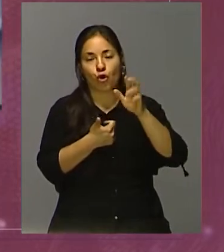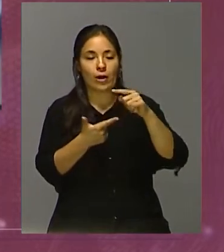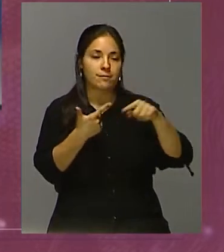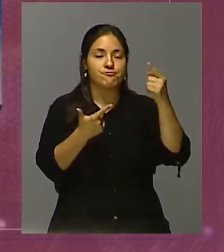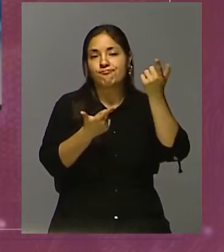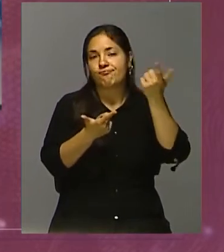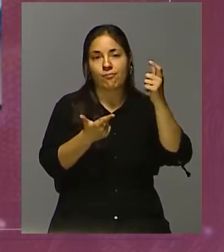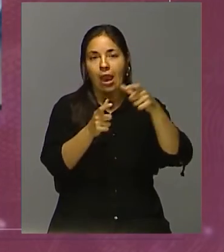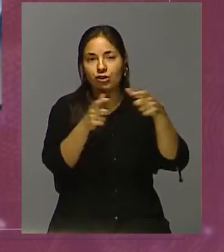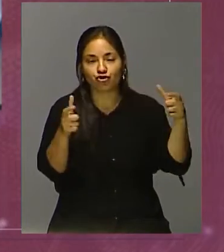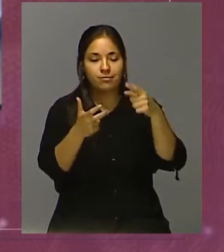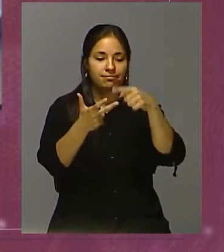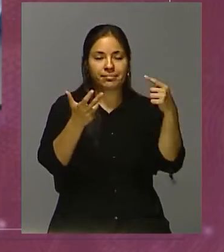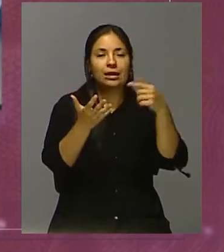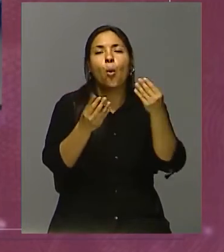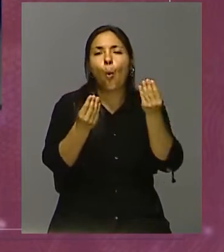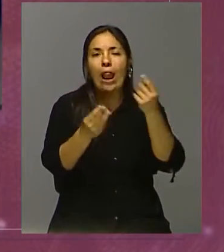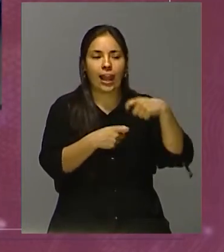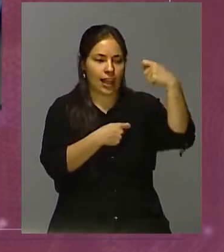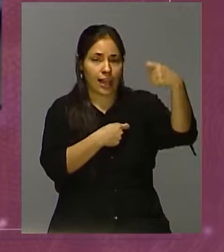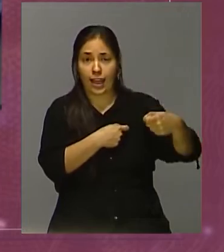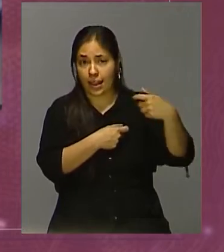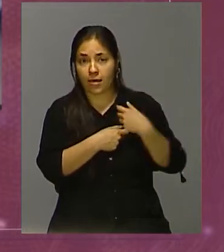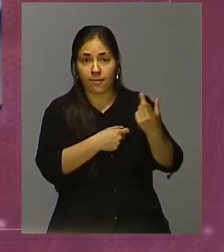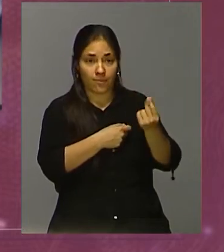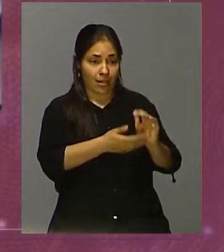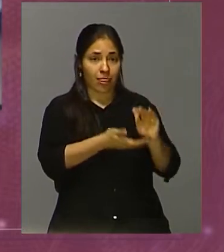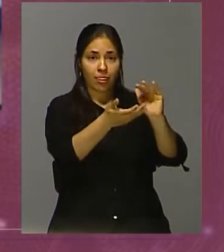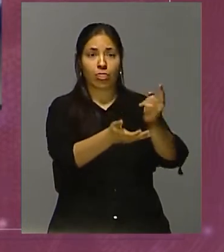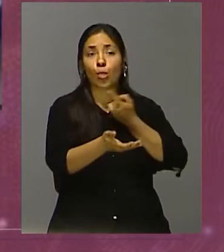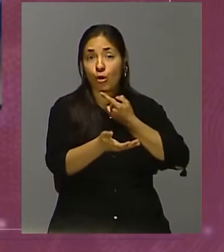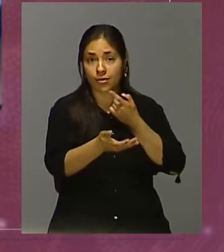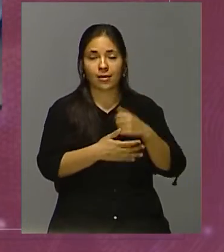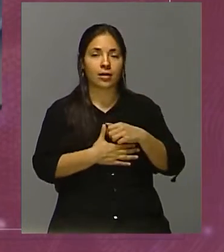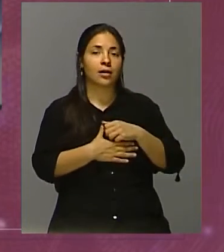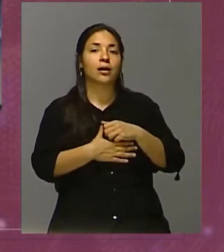mucho esfuerzo generarlo, no te guíes por